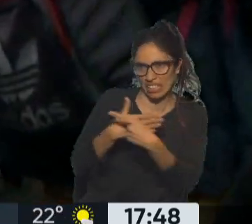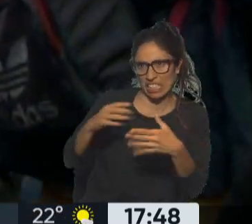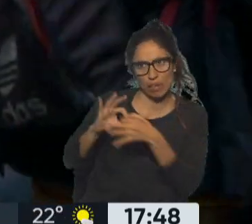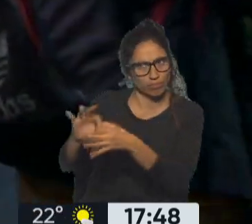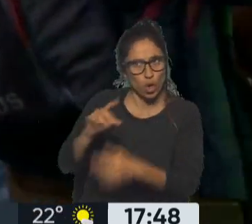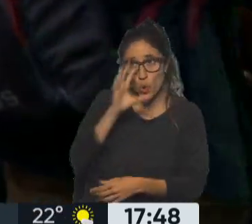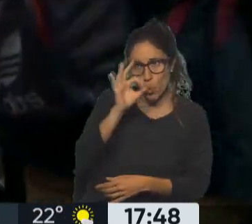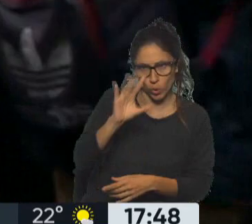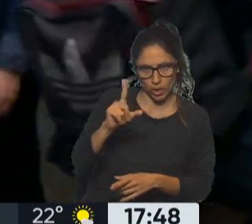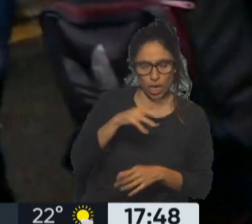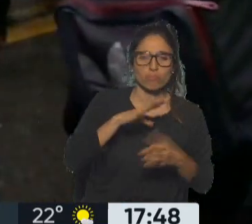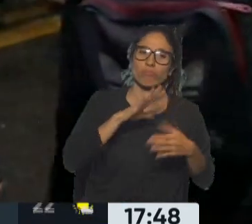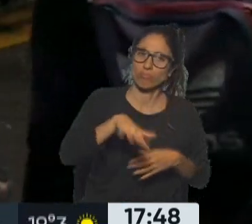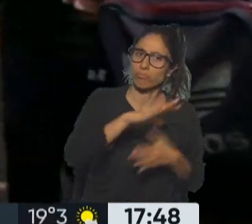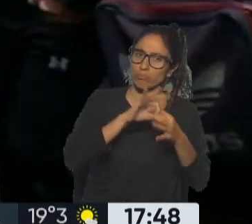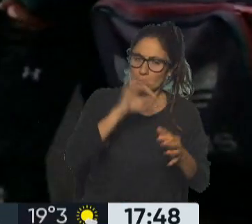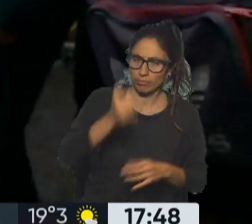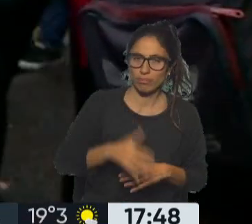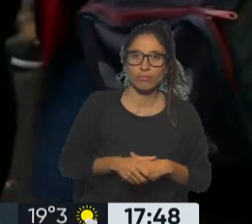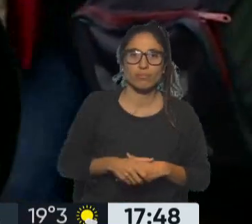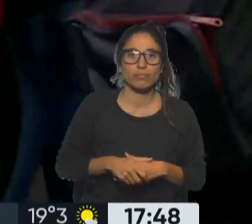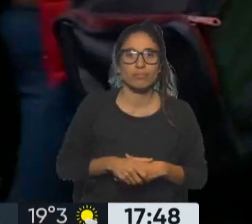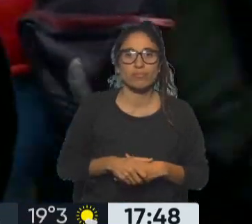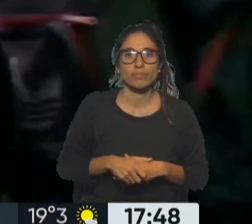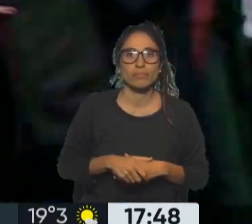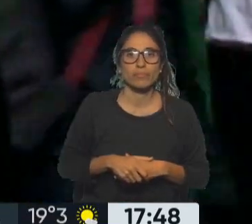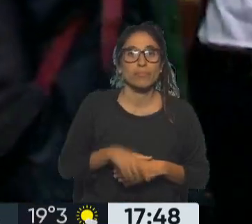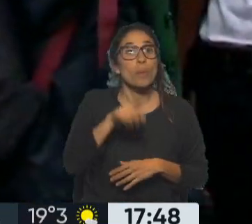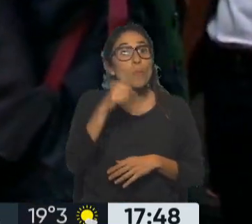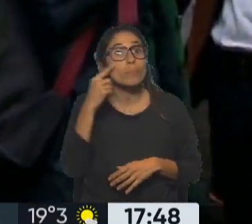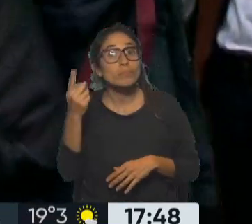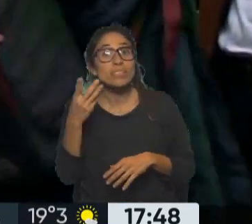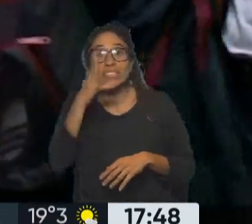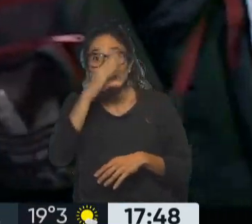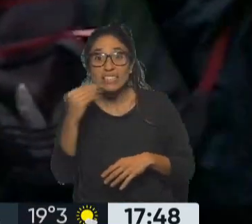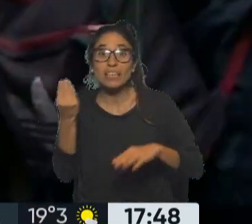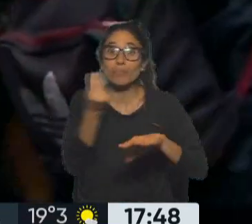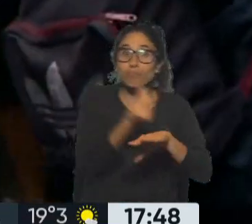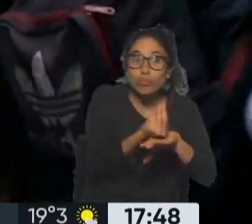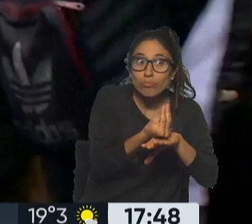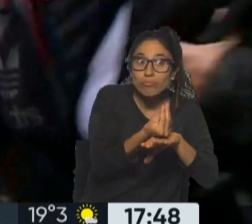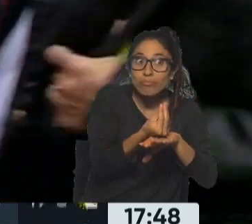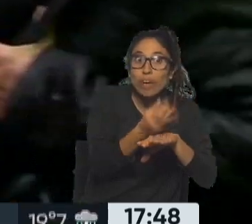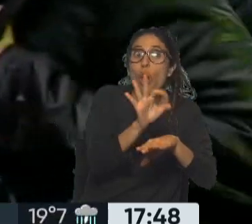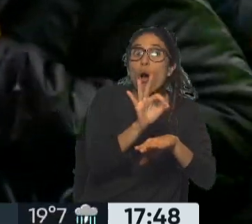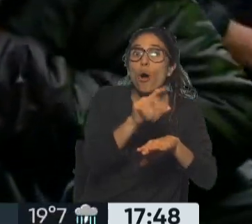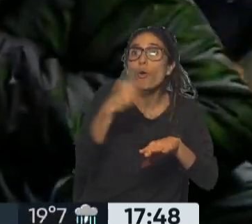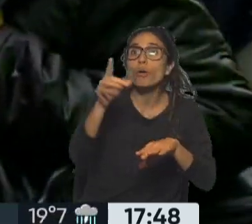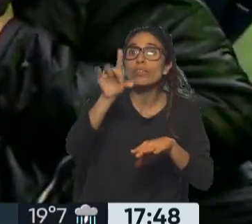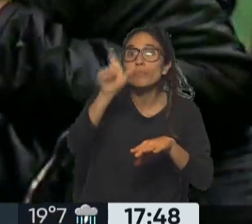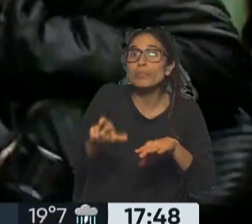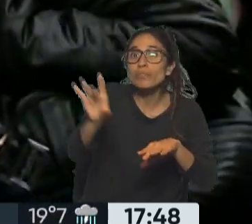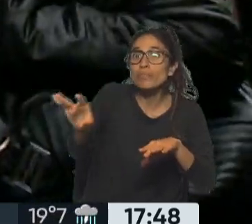o quizás vaya a dar un paso al costado, como ya lo dijo y lo mencionó en varias oportunidades? Lamentablemente va a dar un paso al costado, pero ¿Para vos quién debería